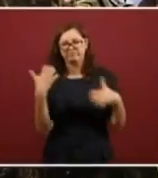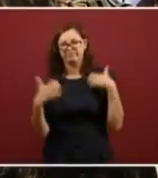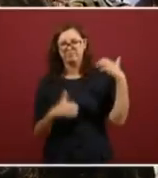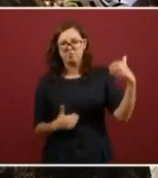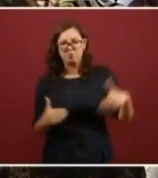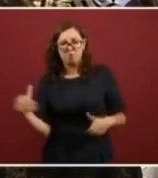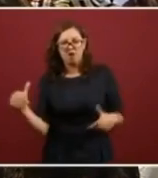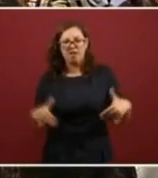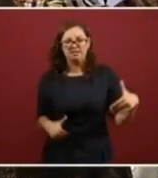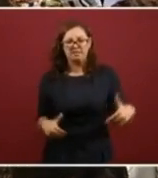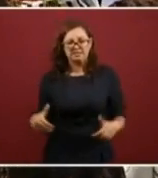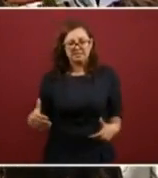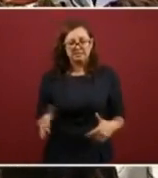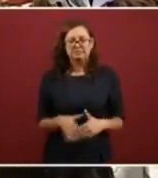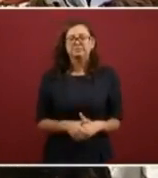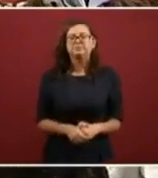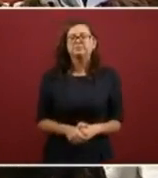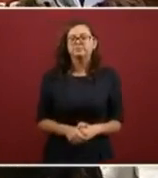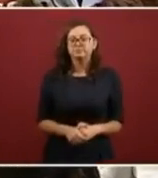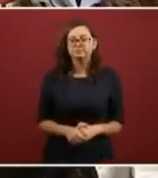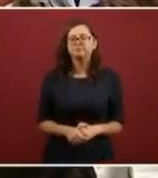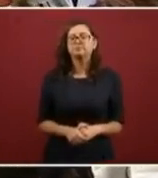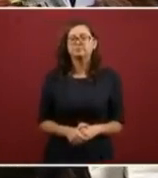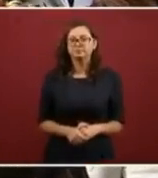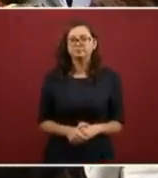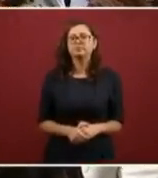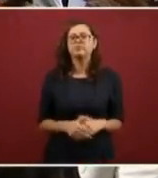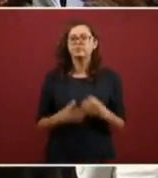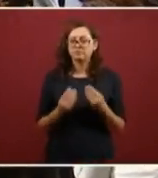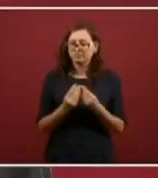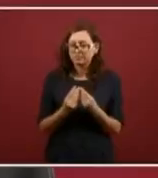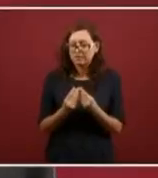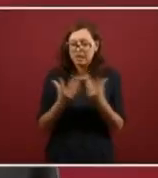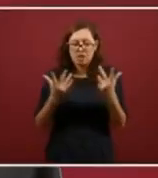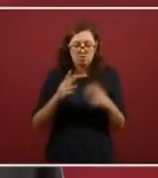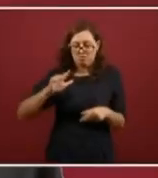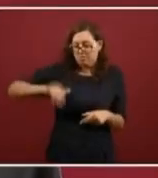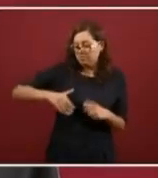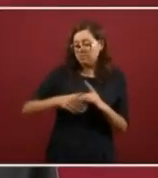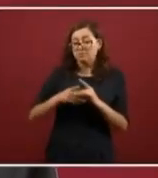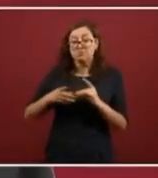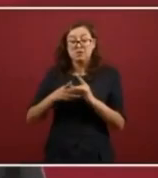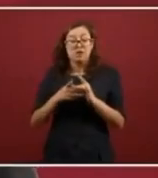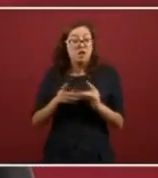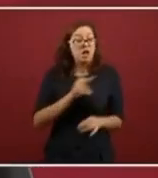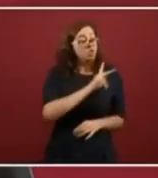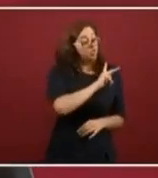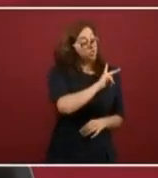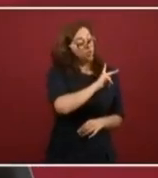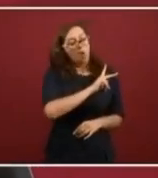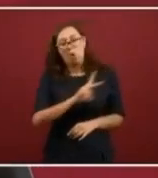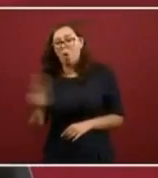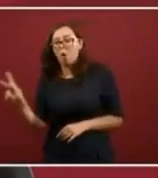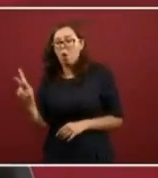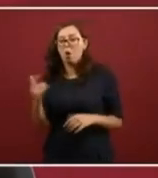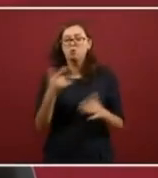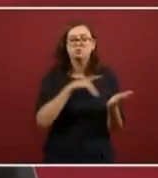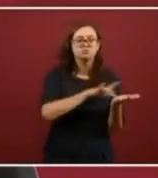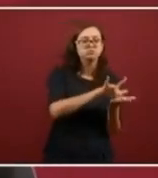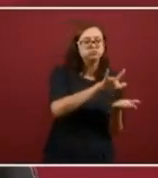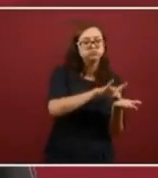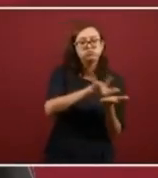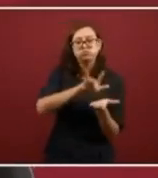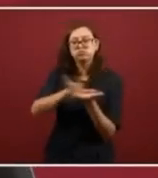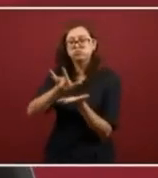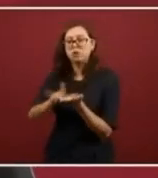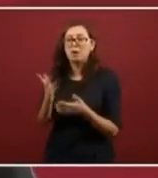que apoyar a todos los productores, lo acabo de decir, nada más que se va a apoyar